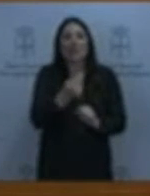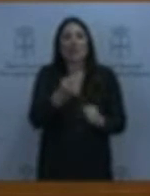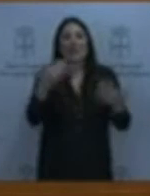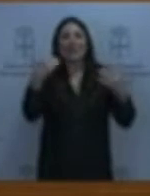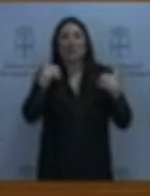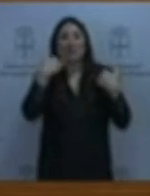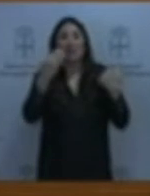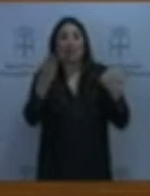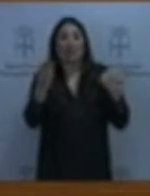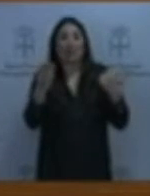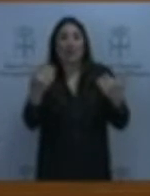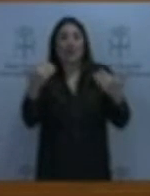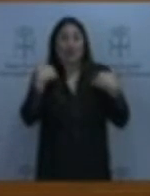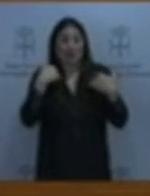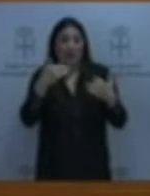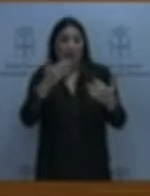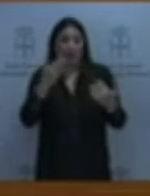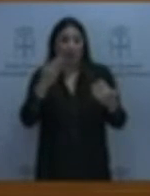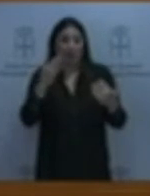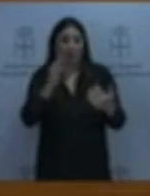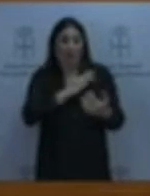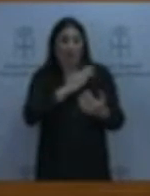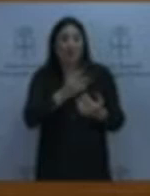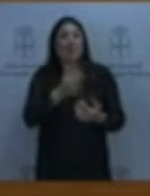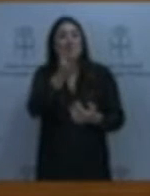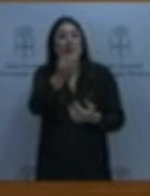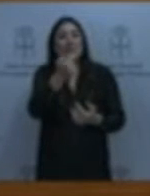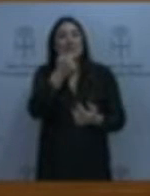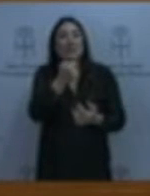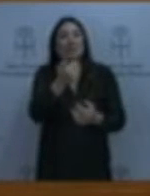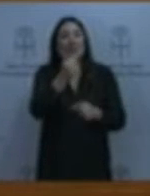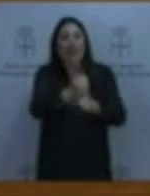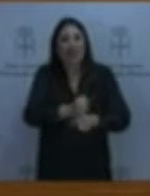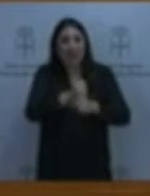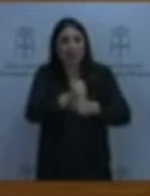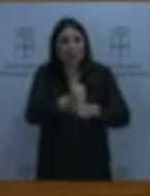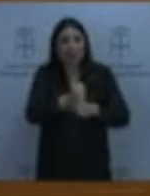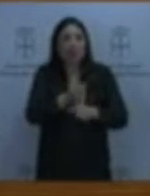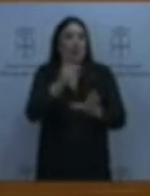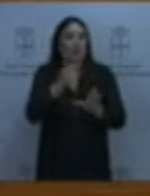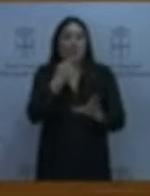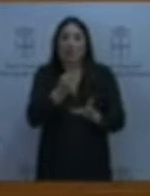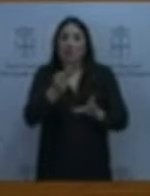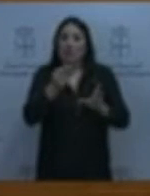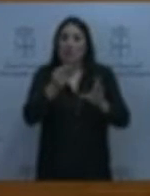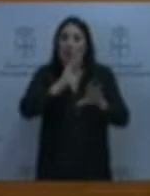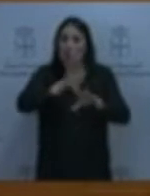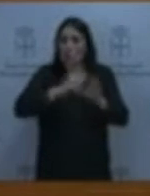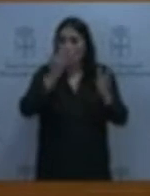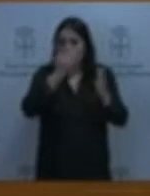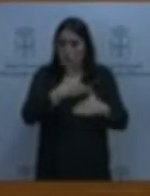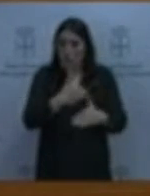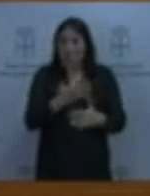patrimonial y absuelve a Cajastur y a la Consejería. La sentencia sería favorable para la plantilla si el centro no